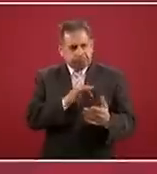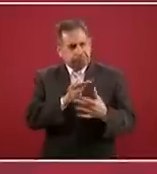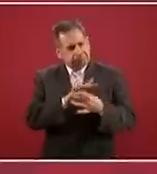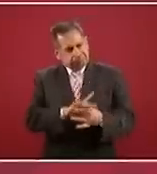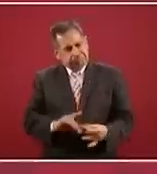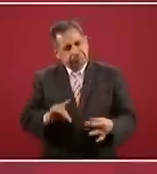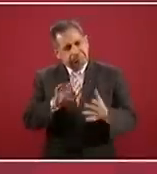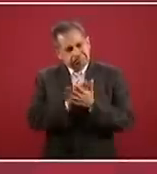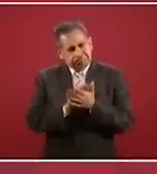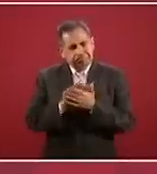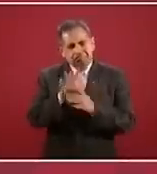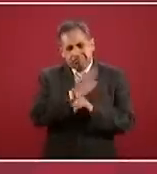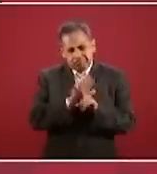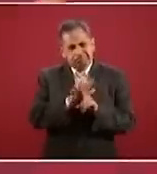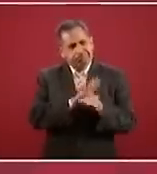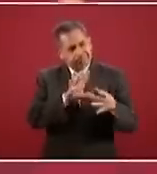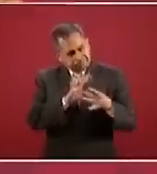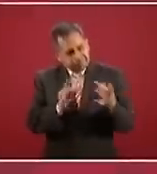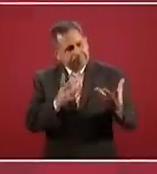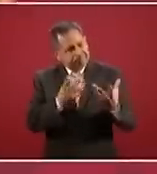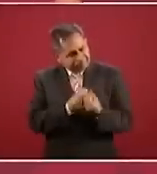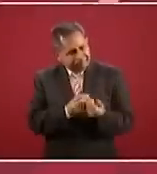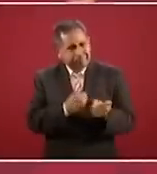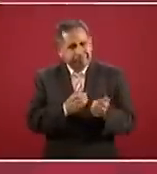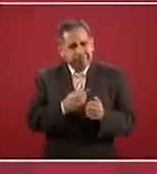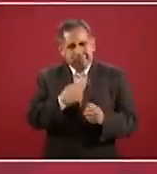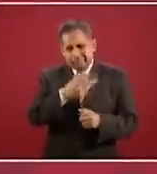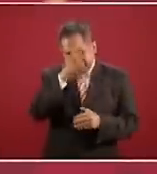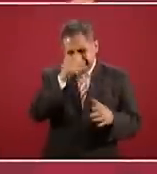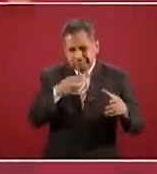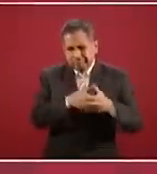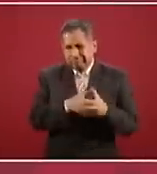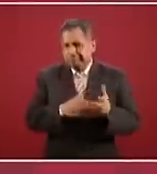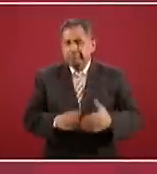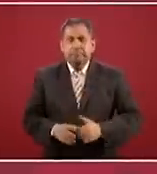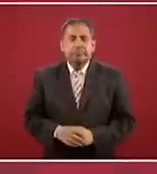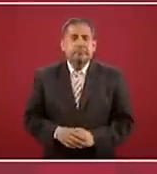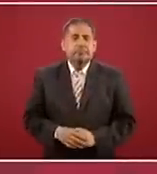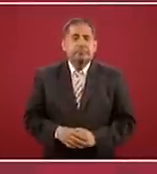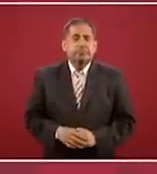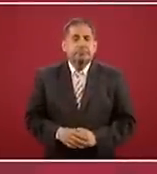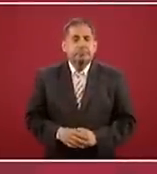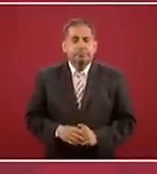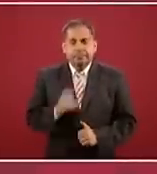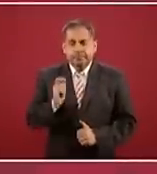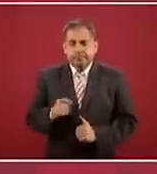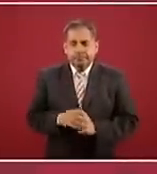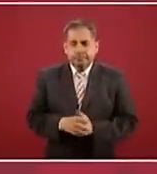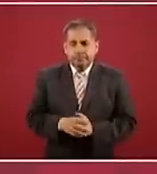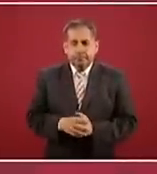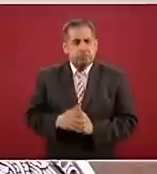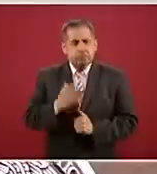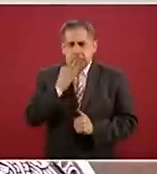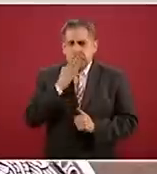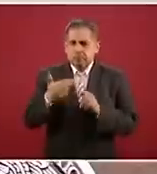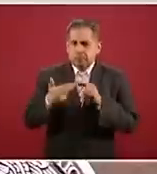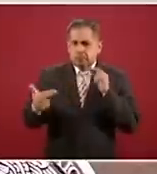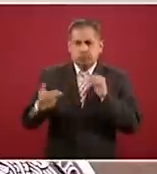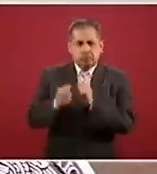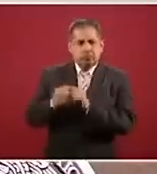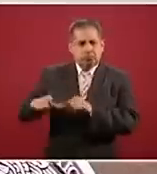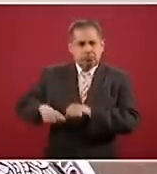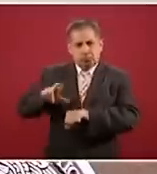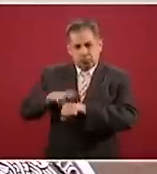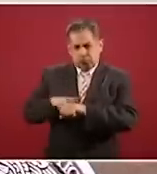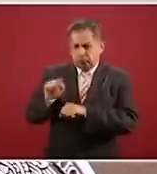persuadir, buscar acuerdo, y la verdad se tiene muy buena relación con los